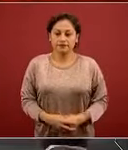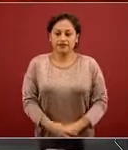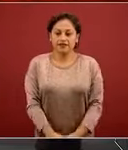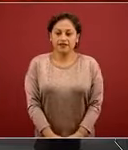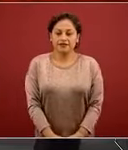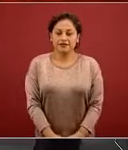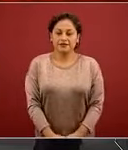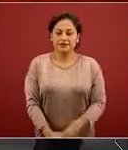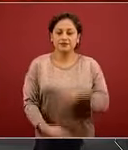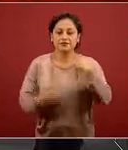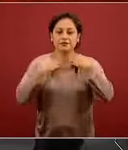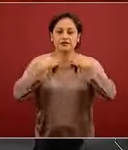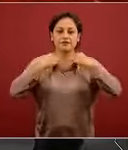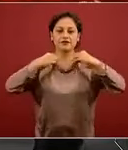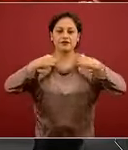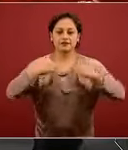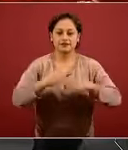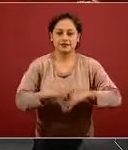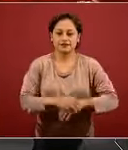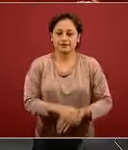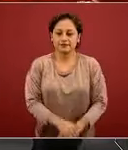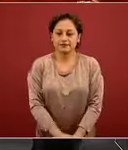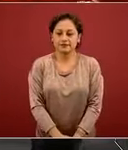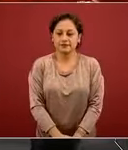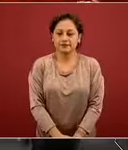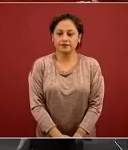¿Dónde dejé la hojita de su coronel?